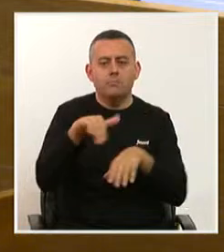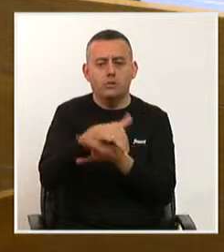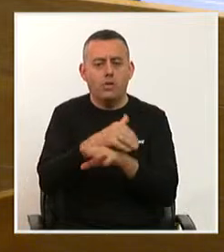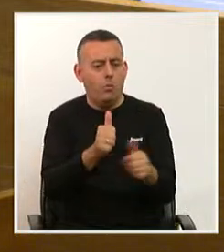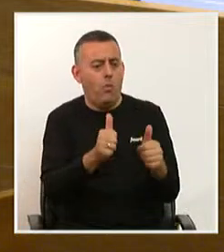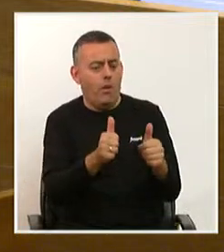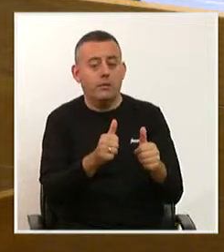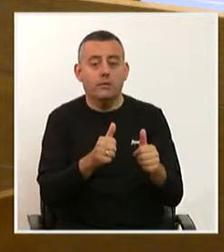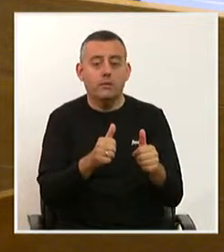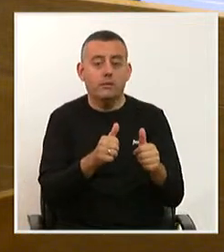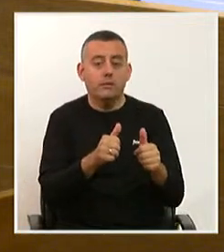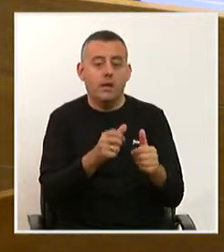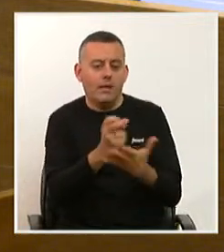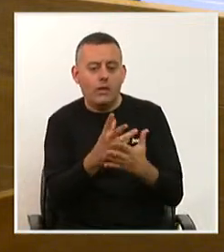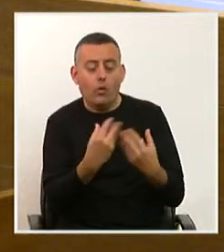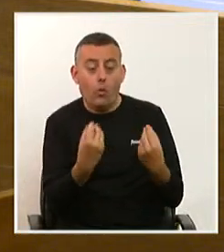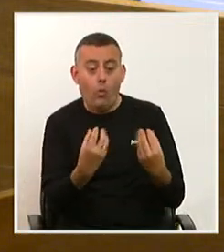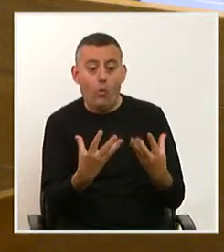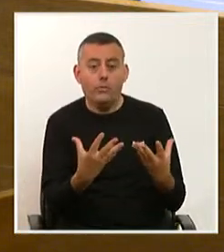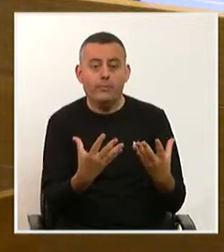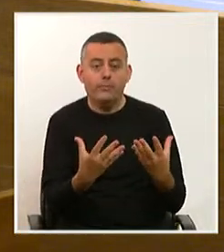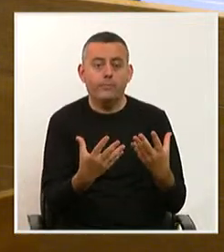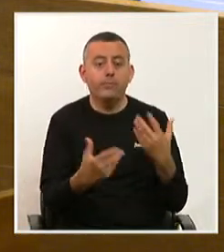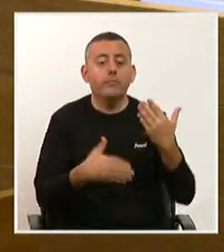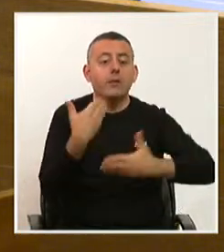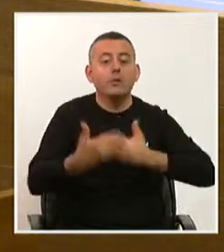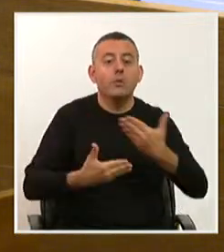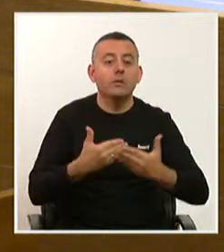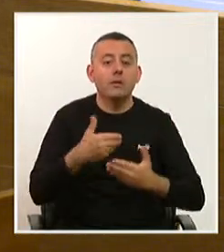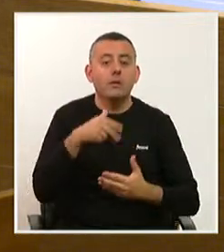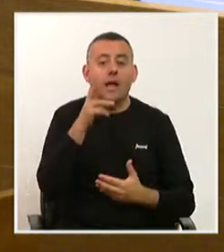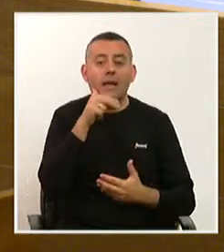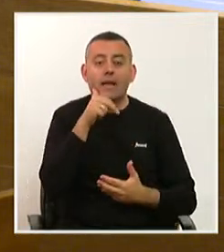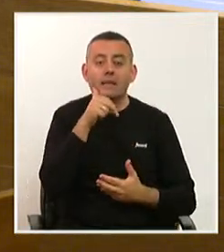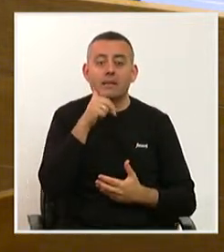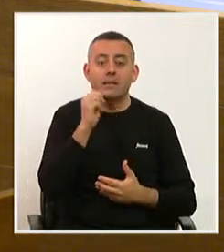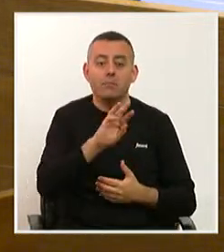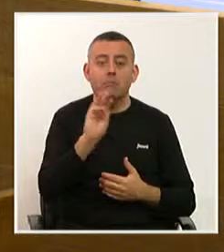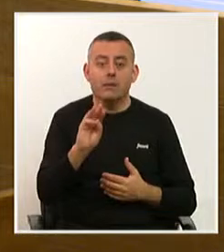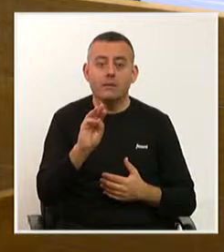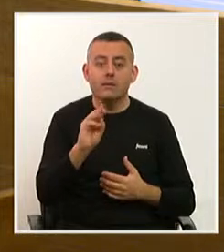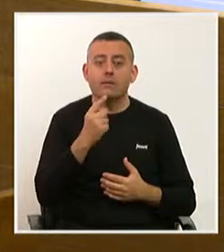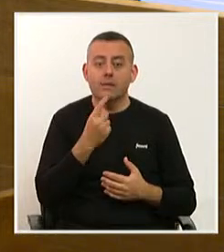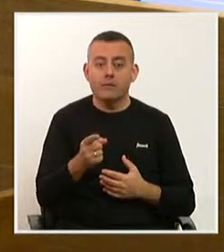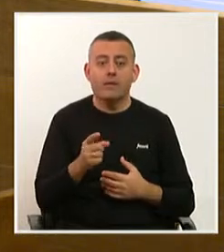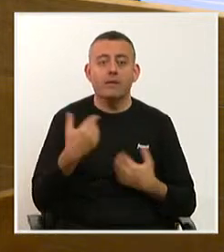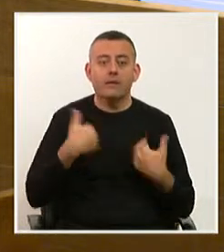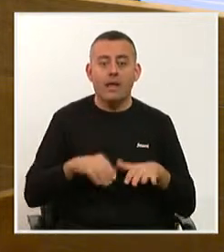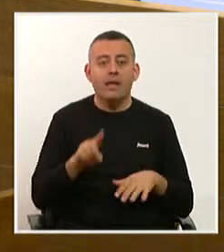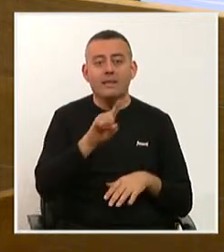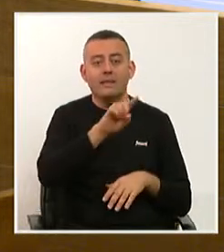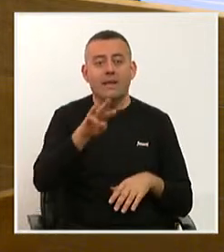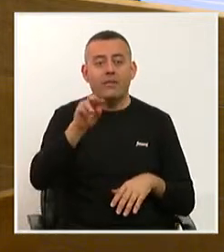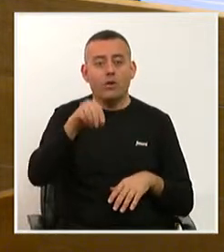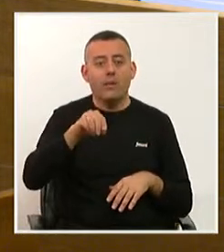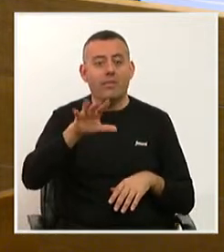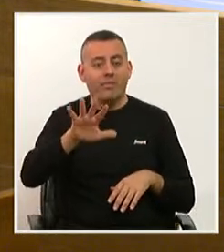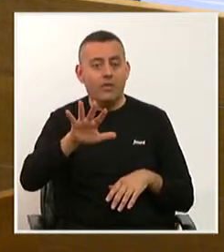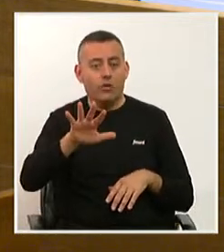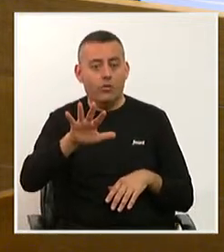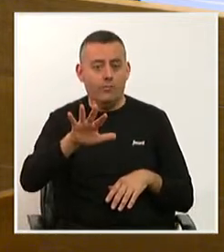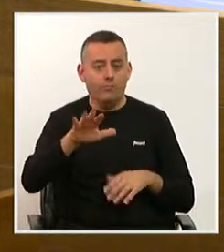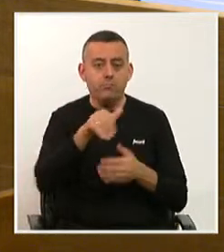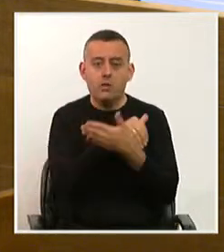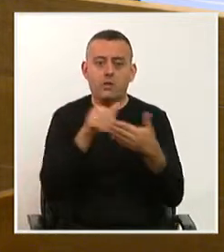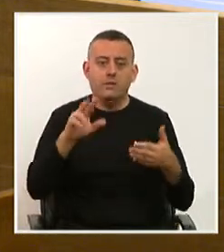clar en el Popular de Don 136 mill Deer